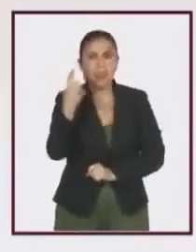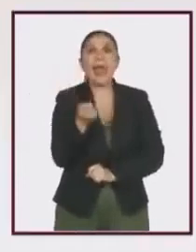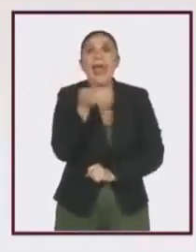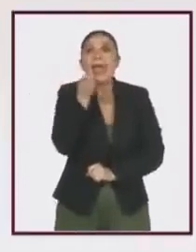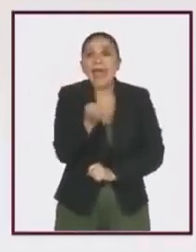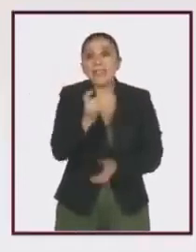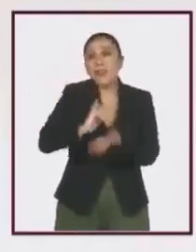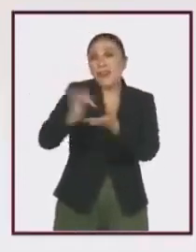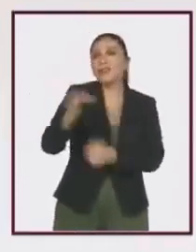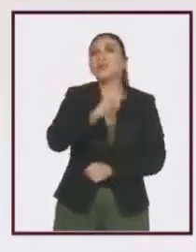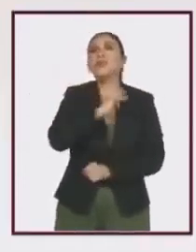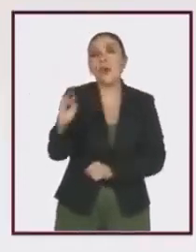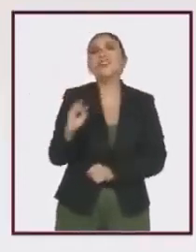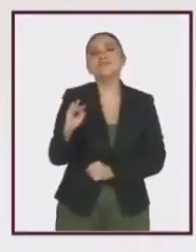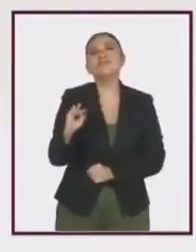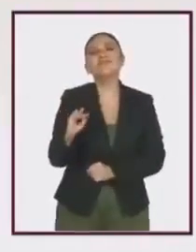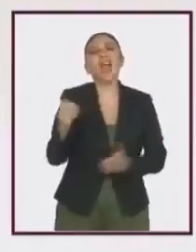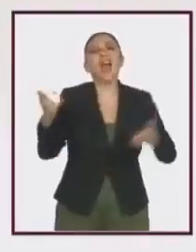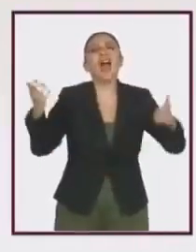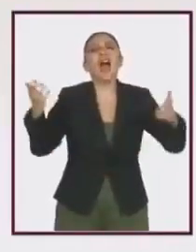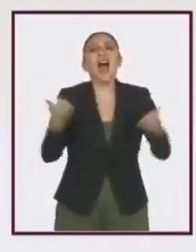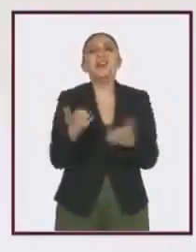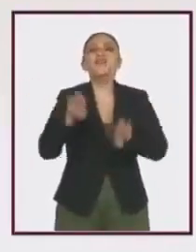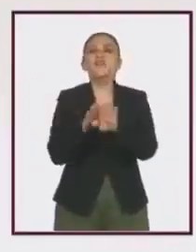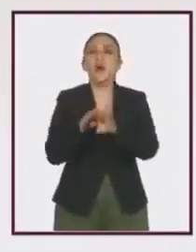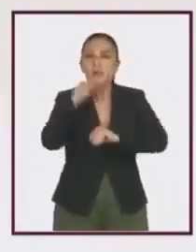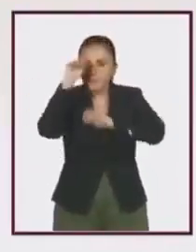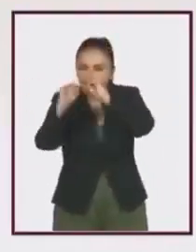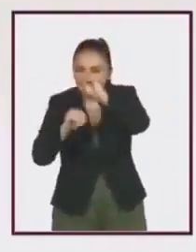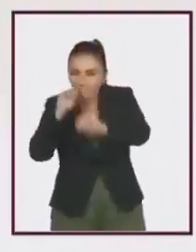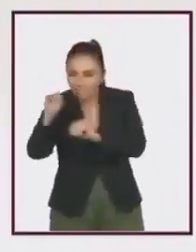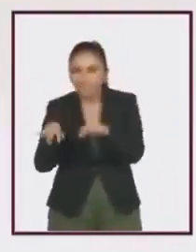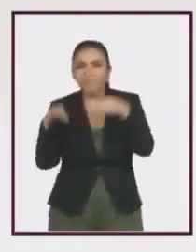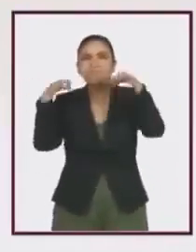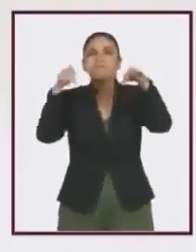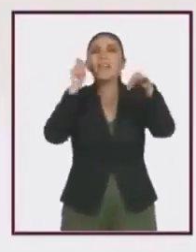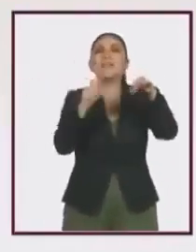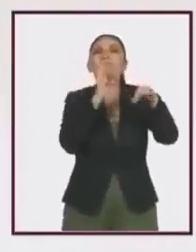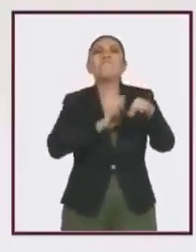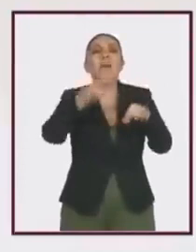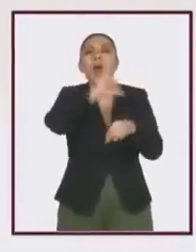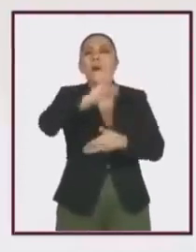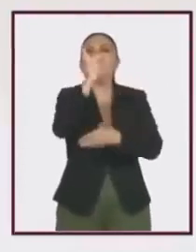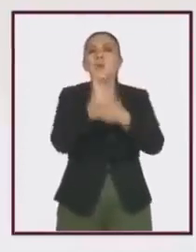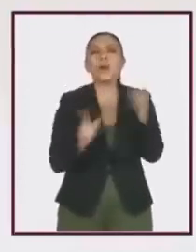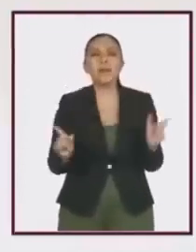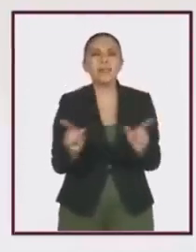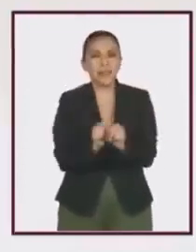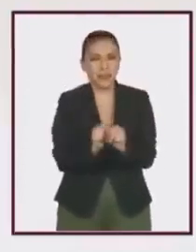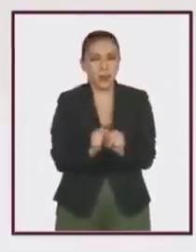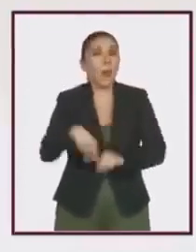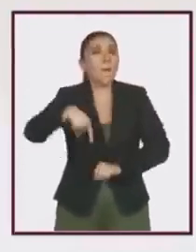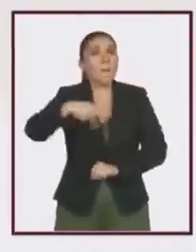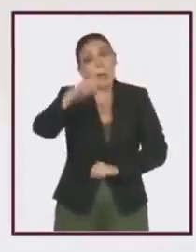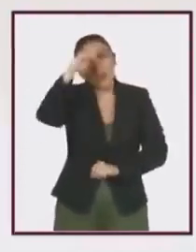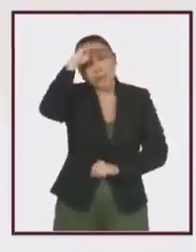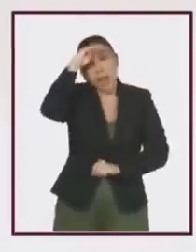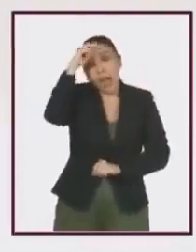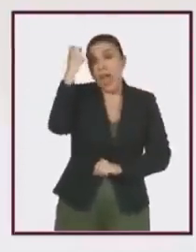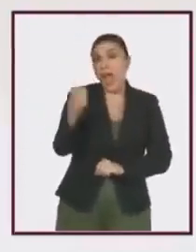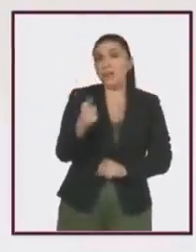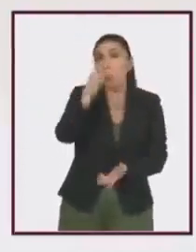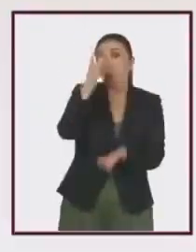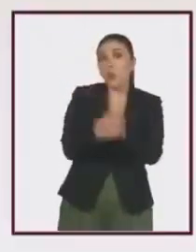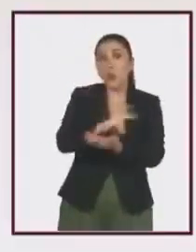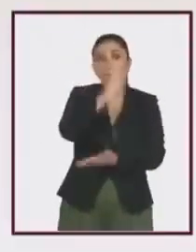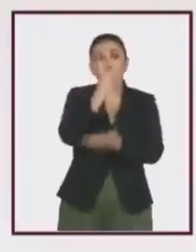permitirá tener una versión mejorada de los programas sintéticos, pero no se tratarán de